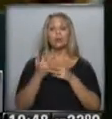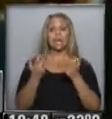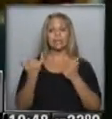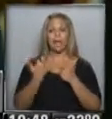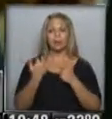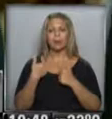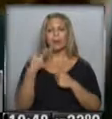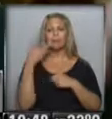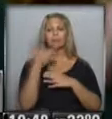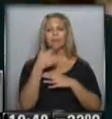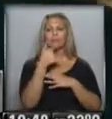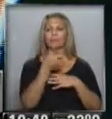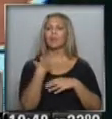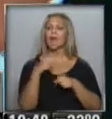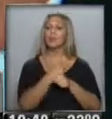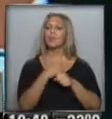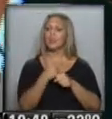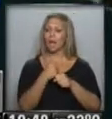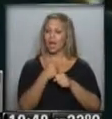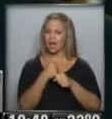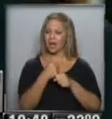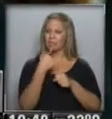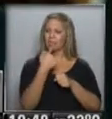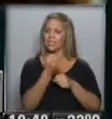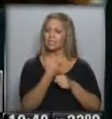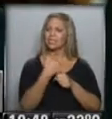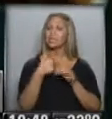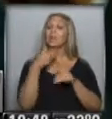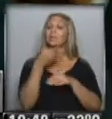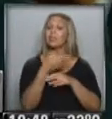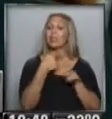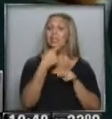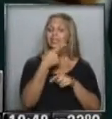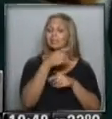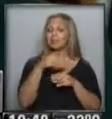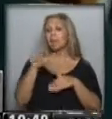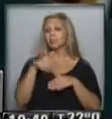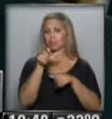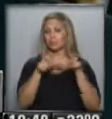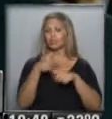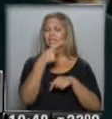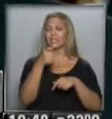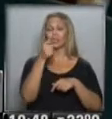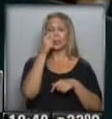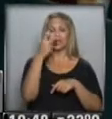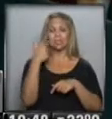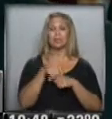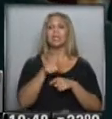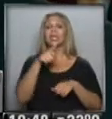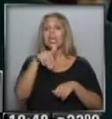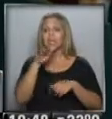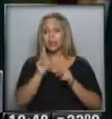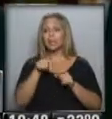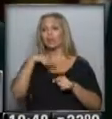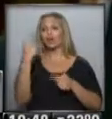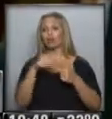como para aprobar el Consejo de la Magistratura, que exige una mayoría especial de 129 votos, y las otras dos iniciativas de